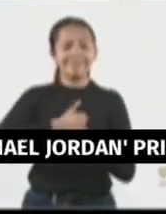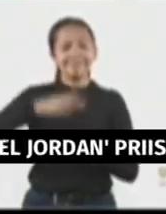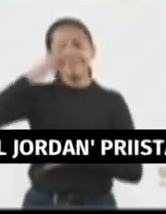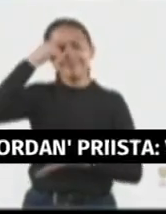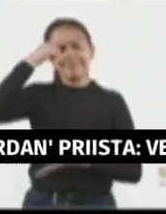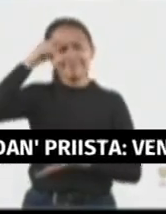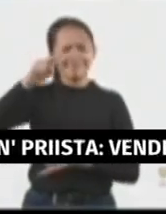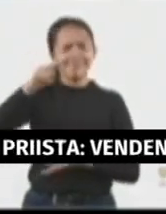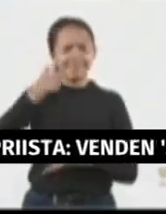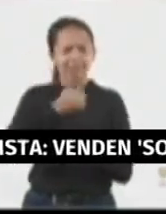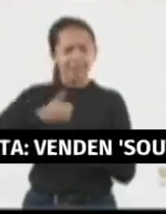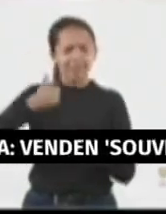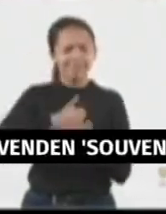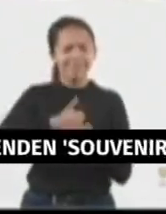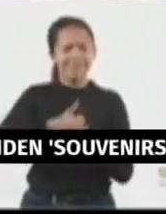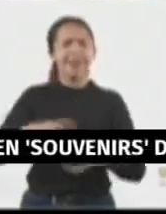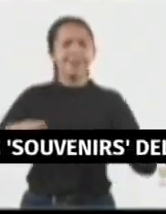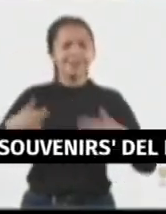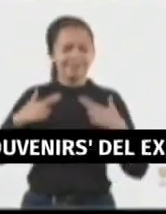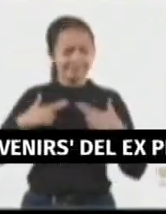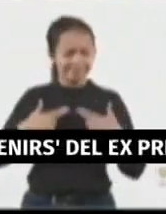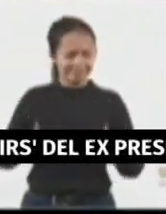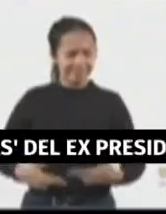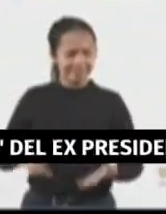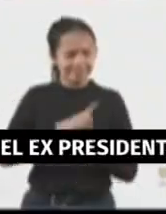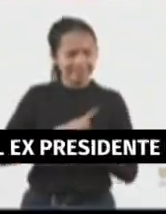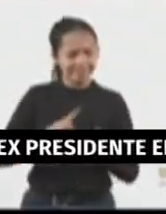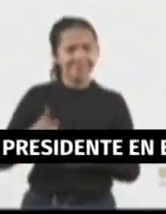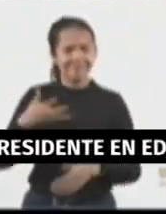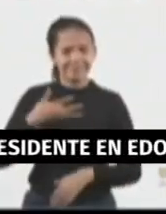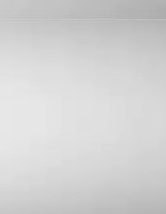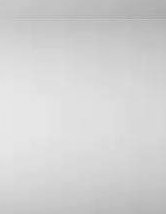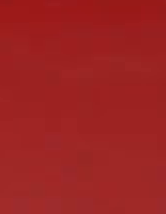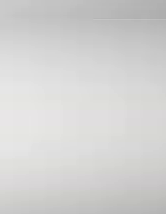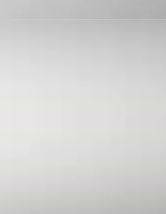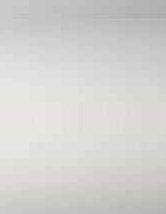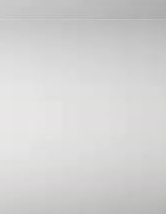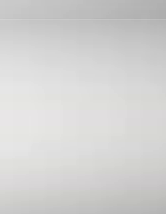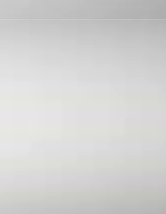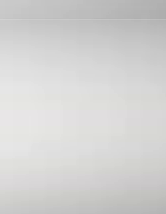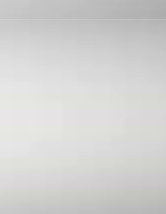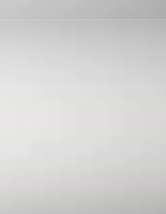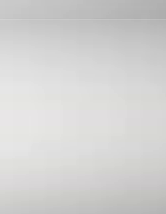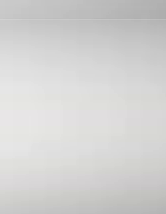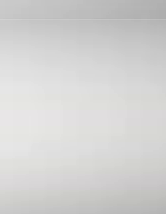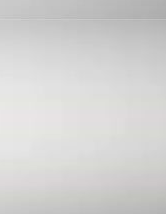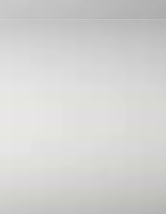y usted puede conocerla a fondo. Vale la pena porque puede ser una muy buena historia.